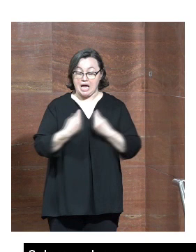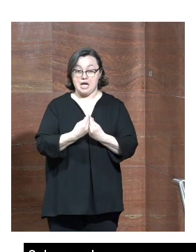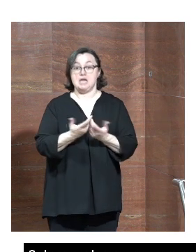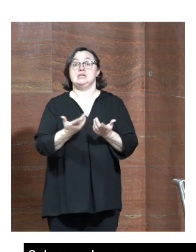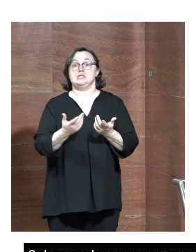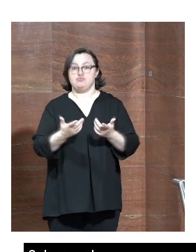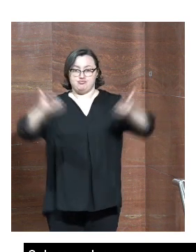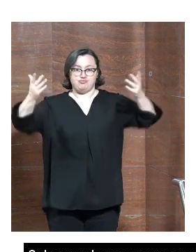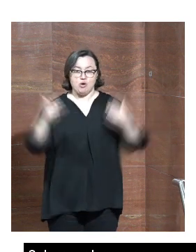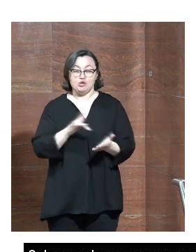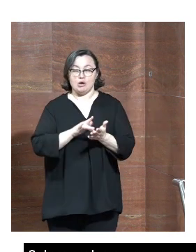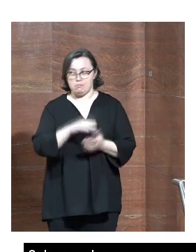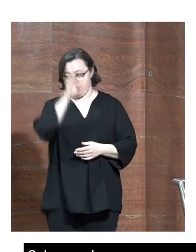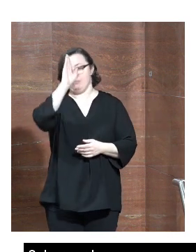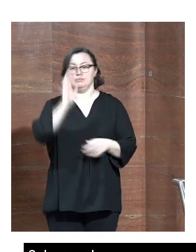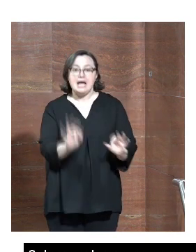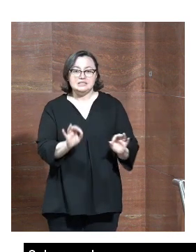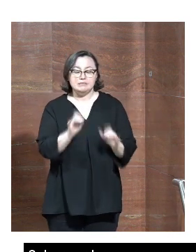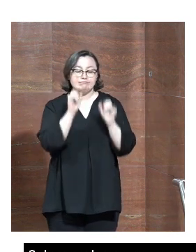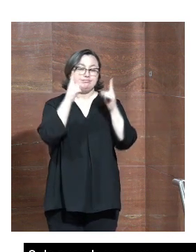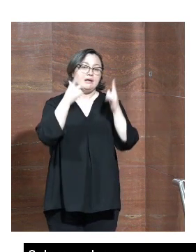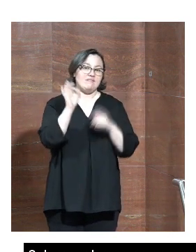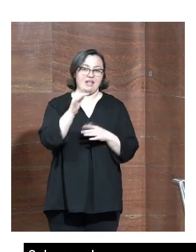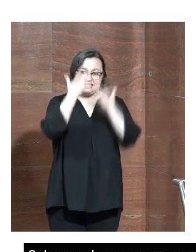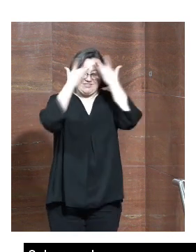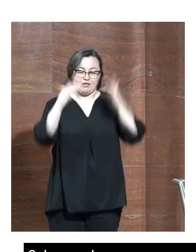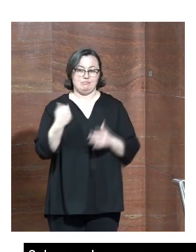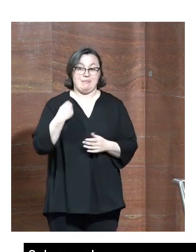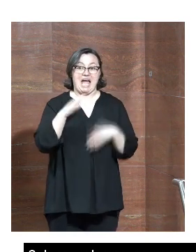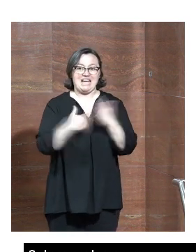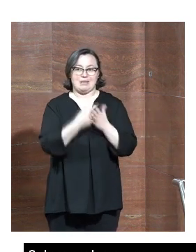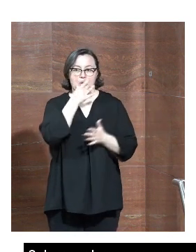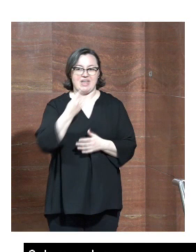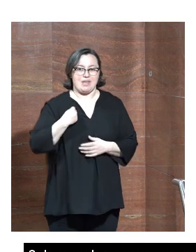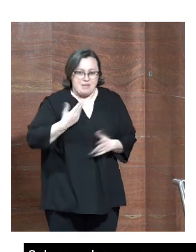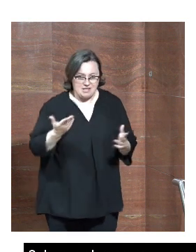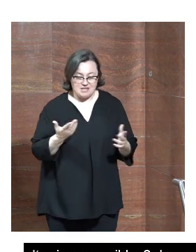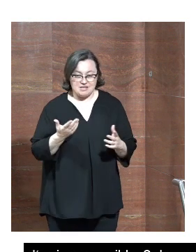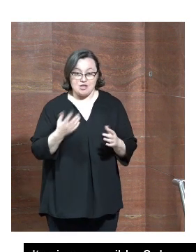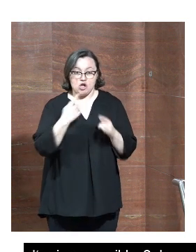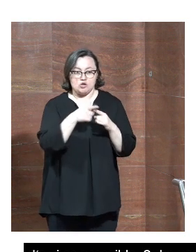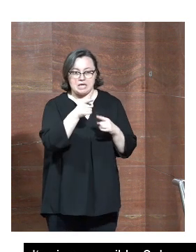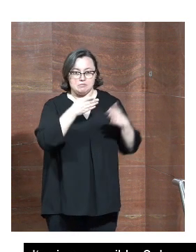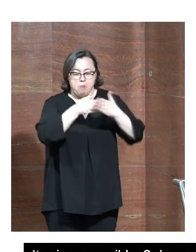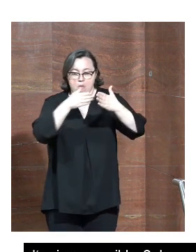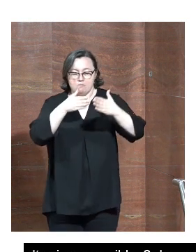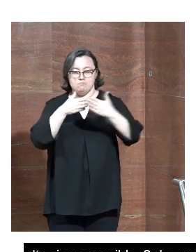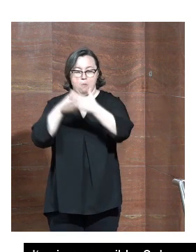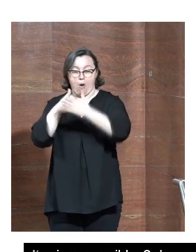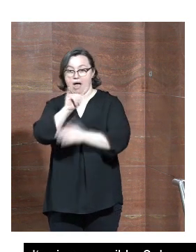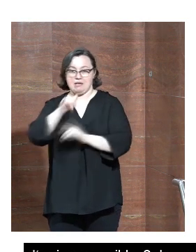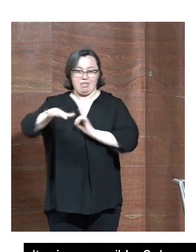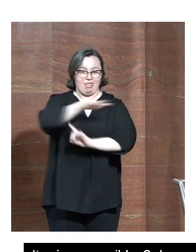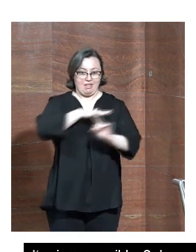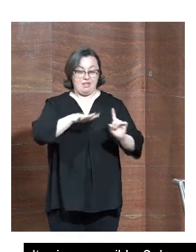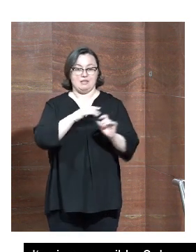que quisiera, enseguida me doy cuenta, enseguida me sensibilizo, enseguida me da vergüenza, las cosas, digo, pero bueno, ¿cómo es posible? Entonces, yo